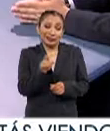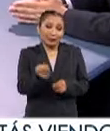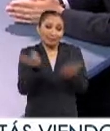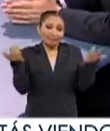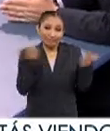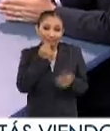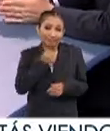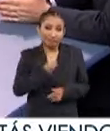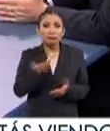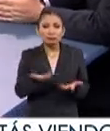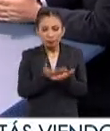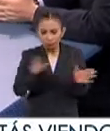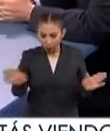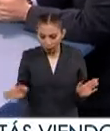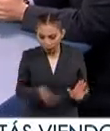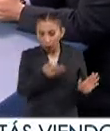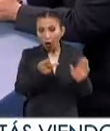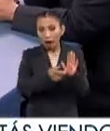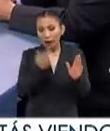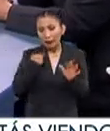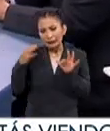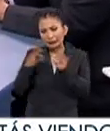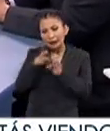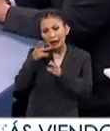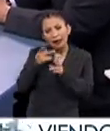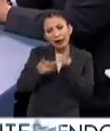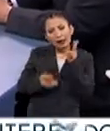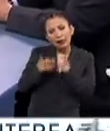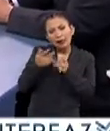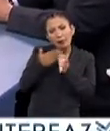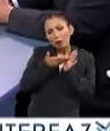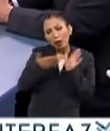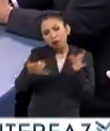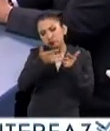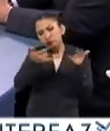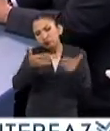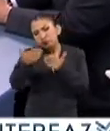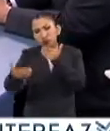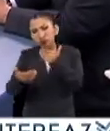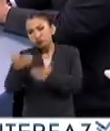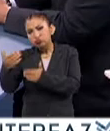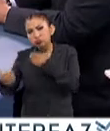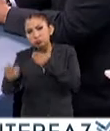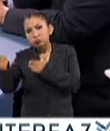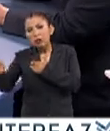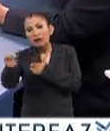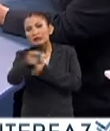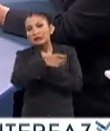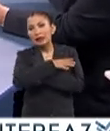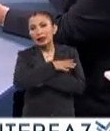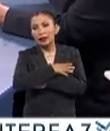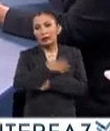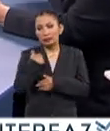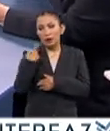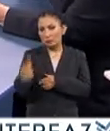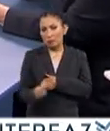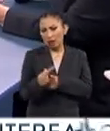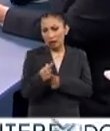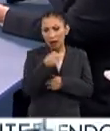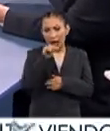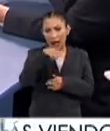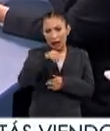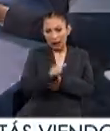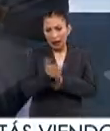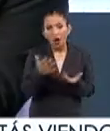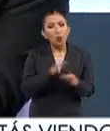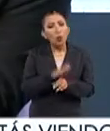pero bueno, otra vez estábamos contigo y de la mano haciendo un viaje, un recorrido por lo que es... Sí, preguntaba